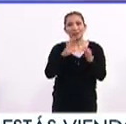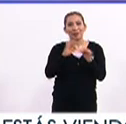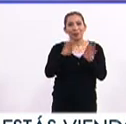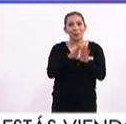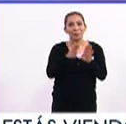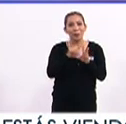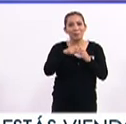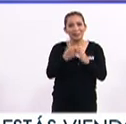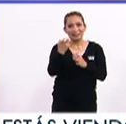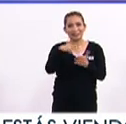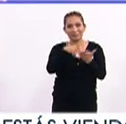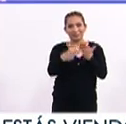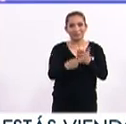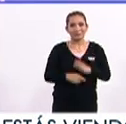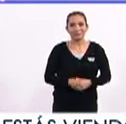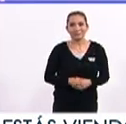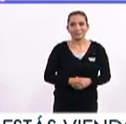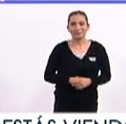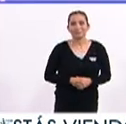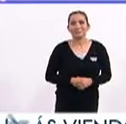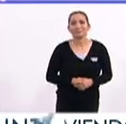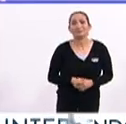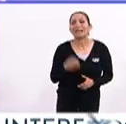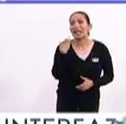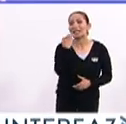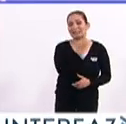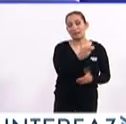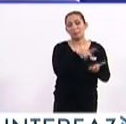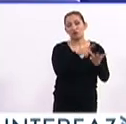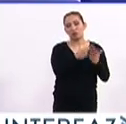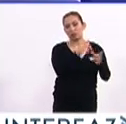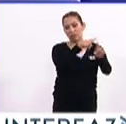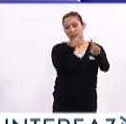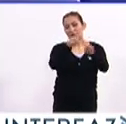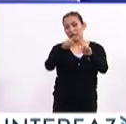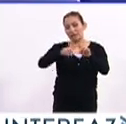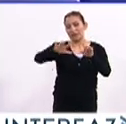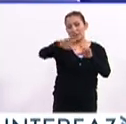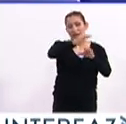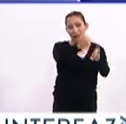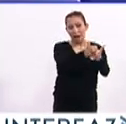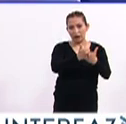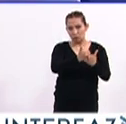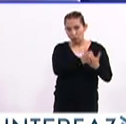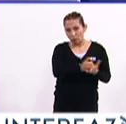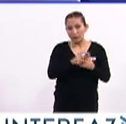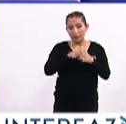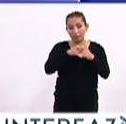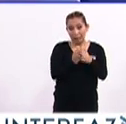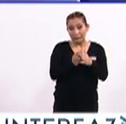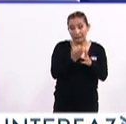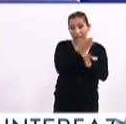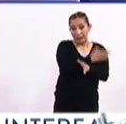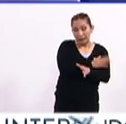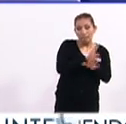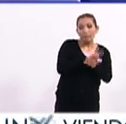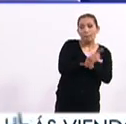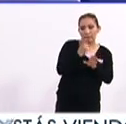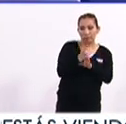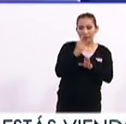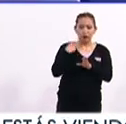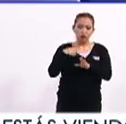dónde surge este proyecto. Es un proyecto multidisciplinario y surge a raíz de